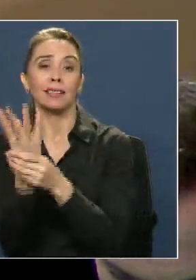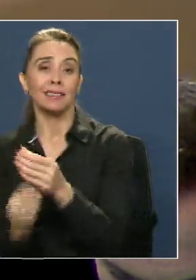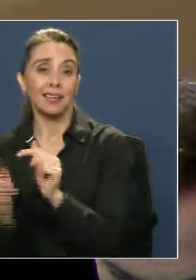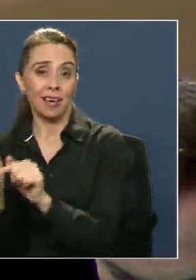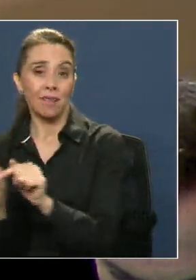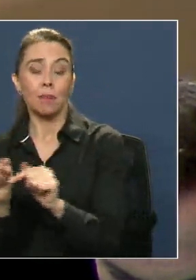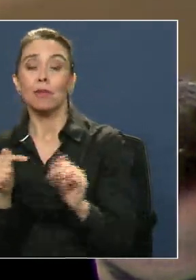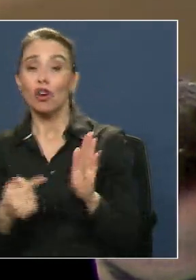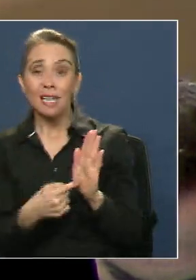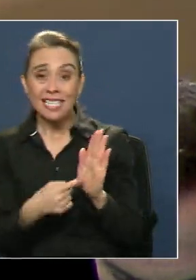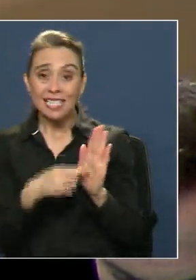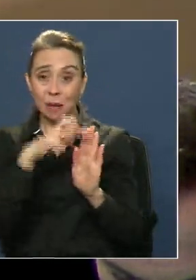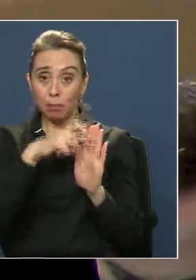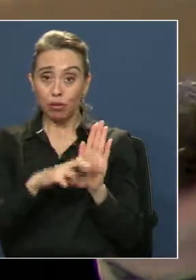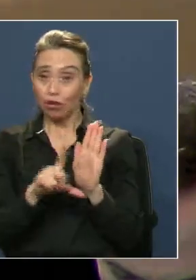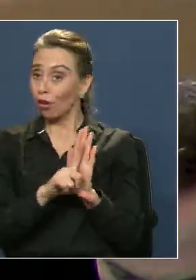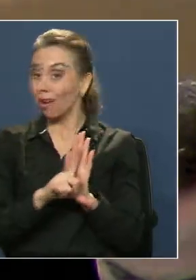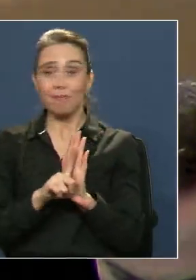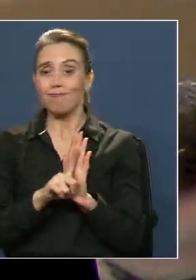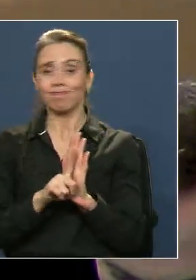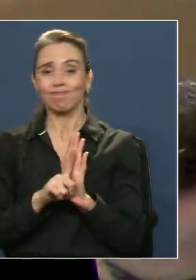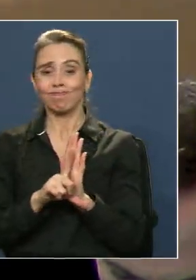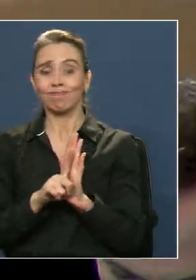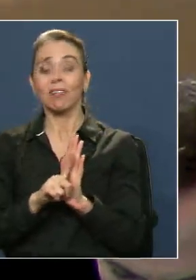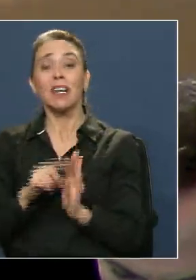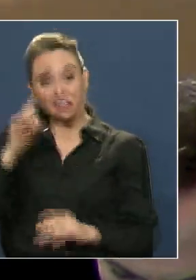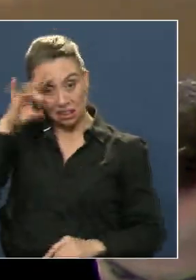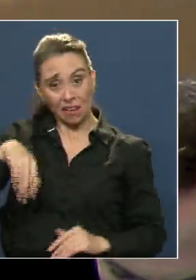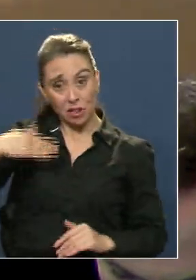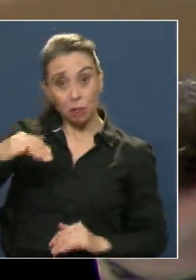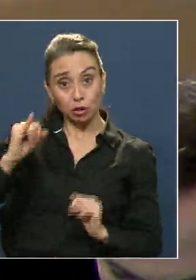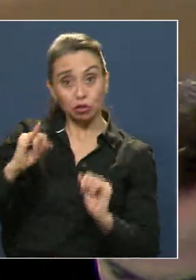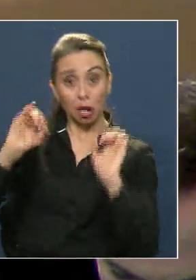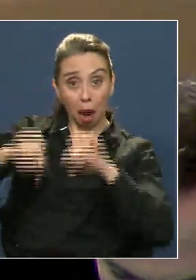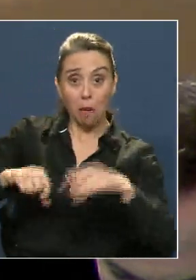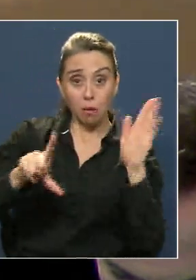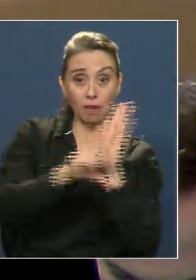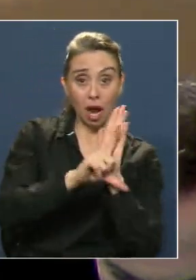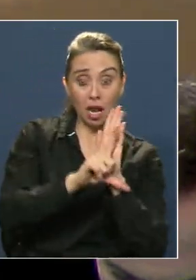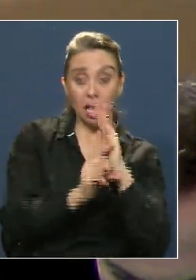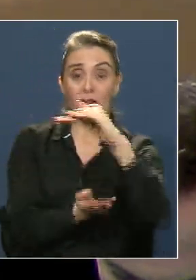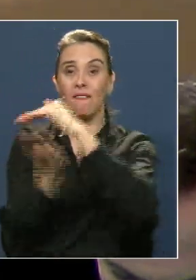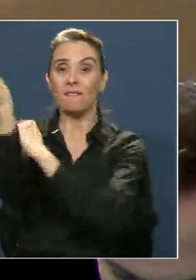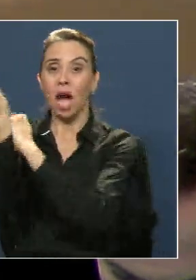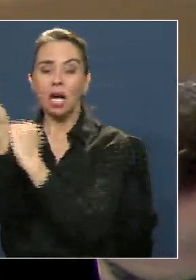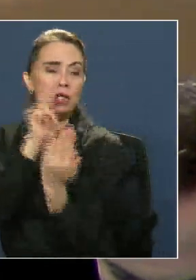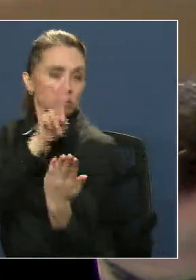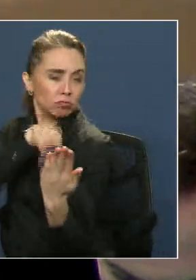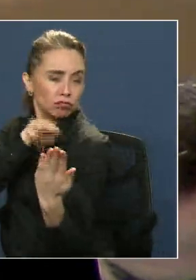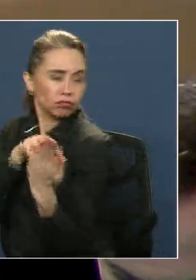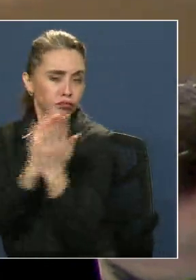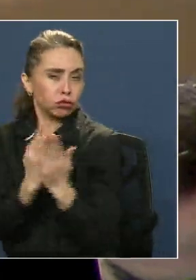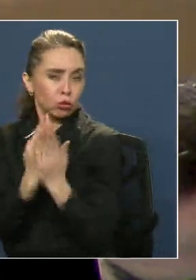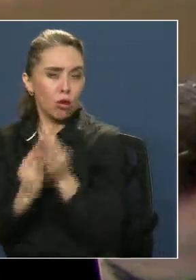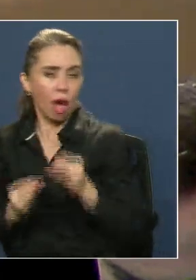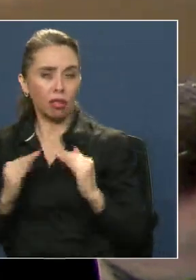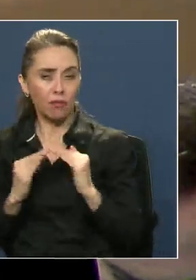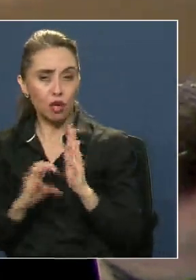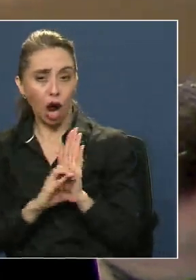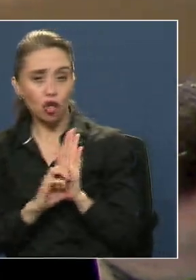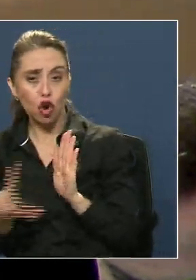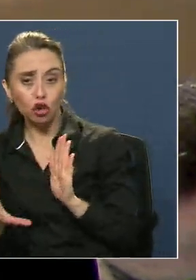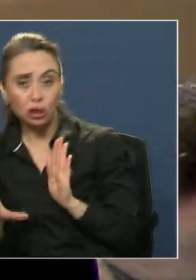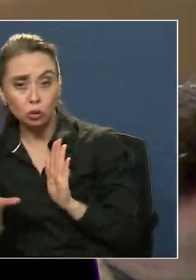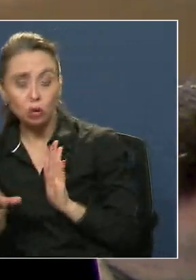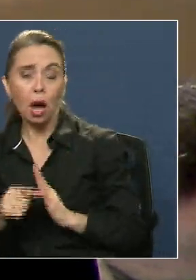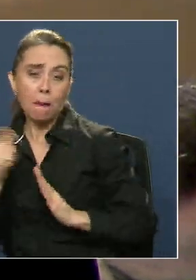de esta ley, que todos sabemos que lo que va a ocurrir es que va a ser estudiado por el Tribunal Constitucional, que va a estar